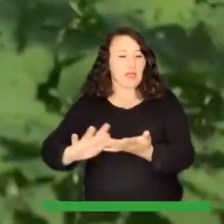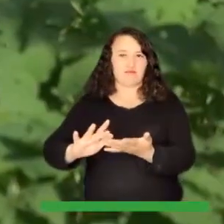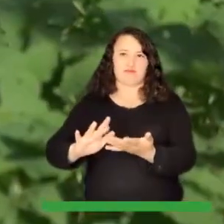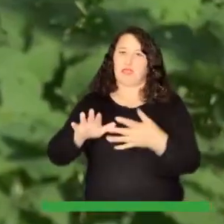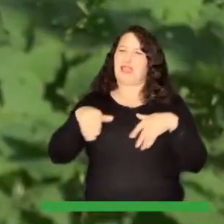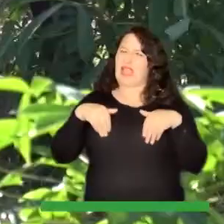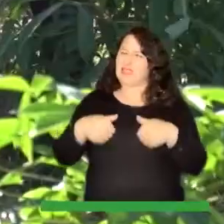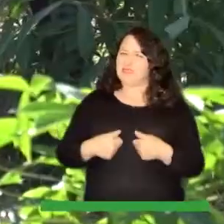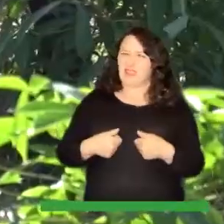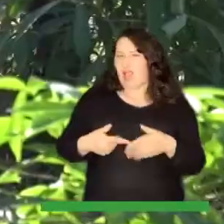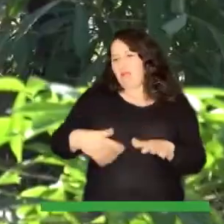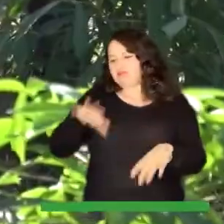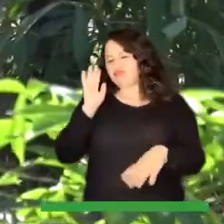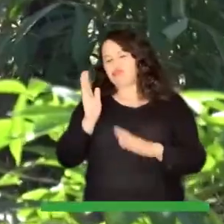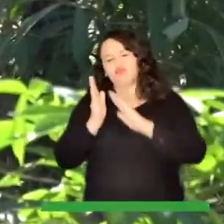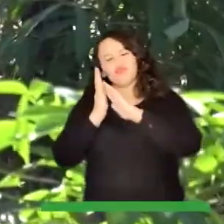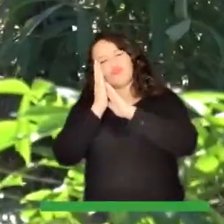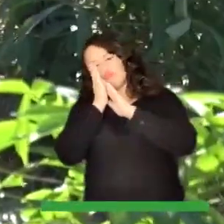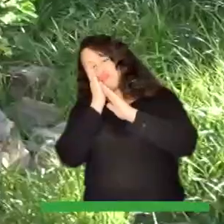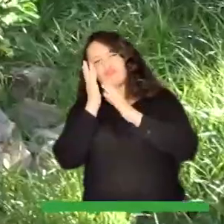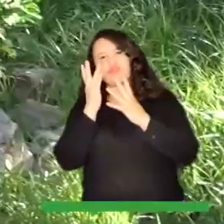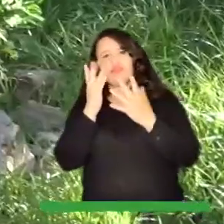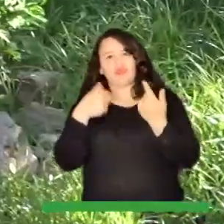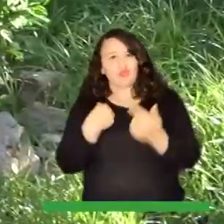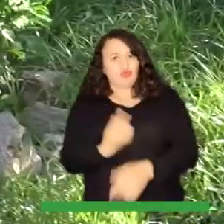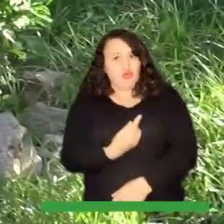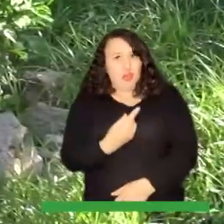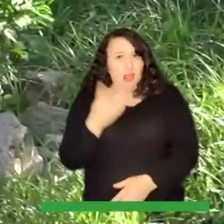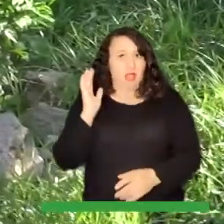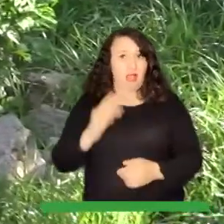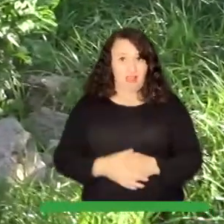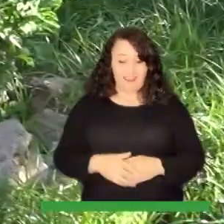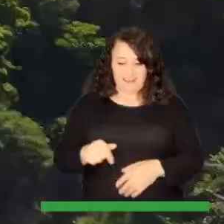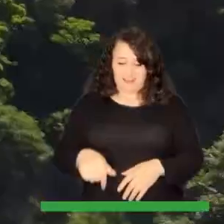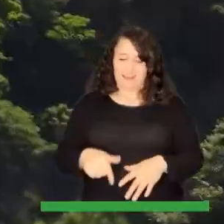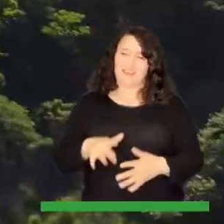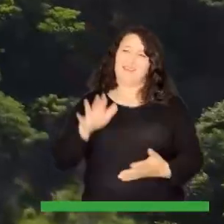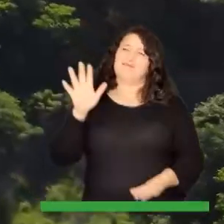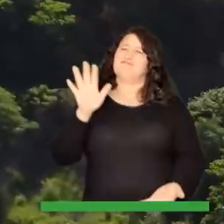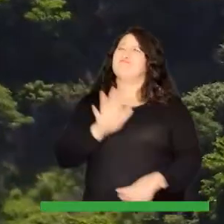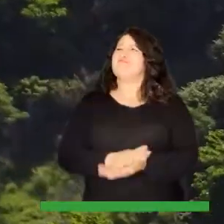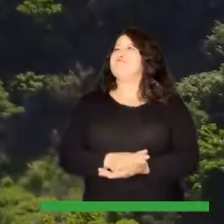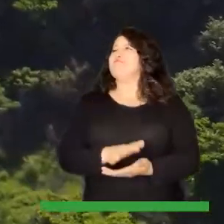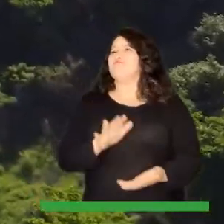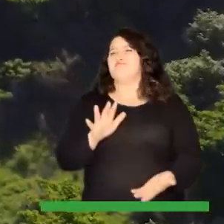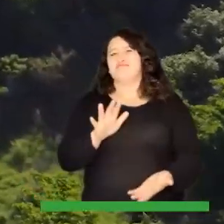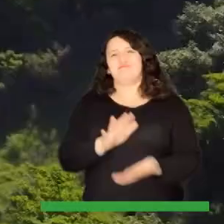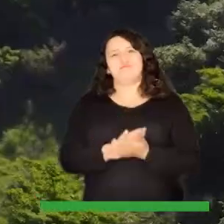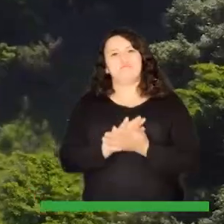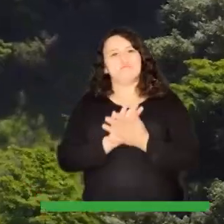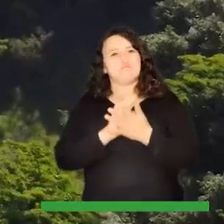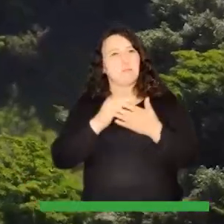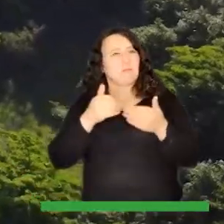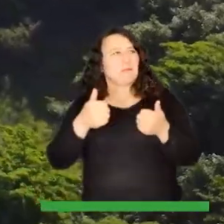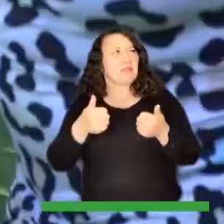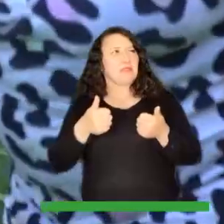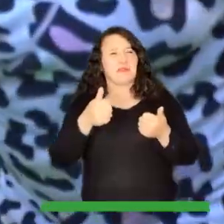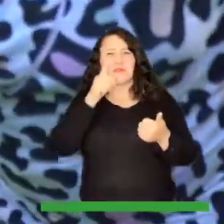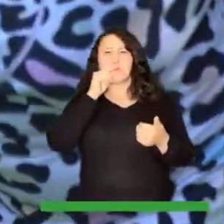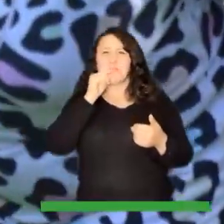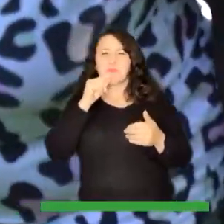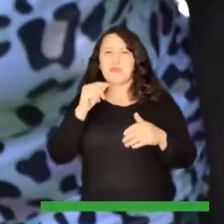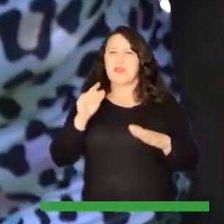Cuando estoy cansada, la tiro y me acuesto. Y yo me quedo acá sola, en esta tranquilidad donde no hay solamente los